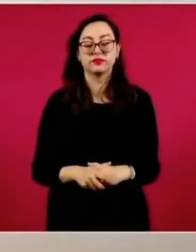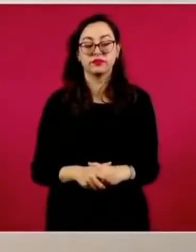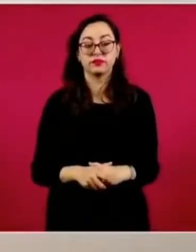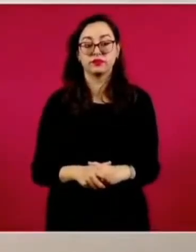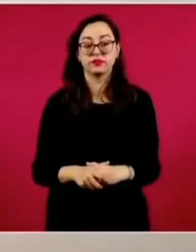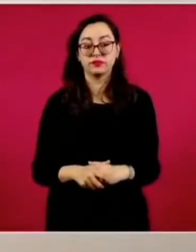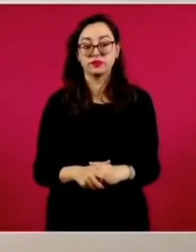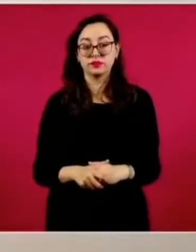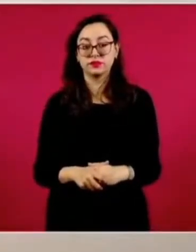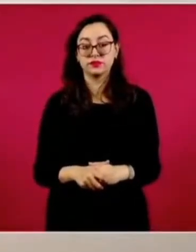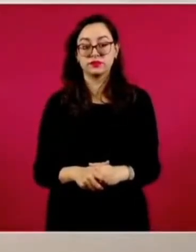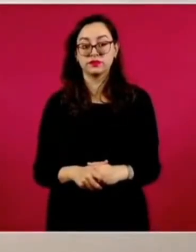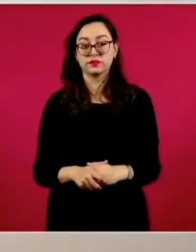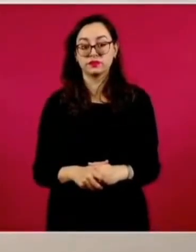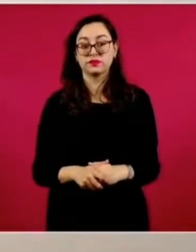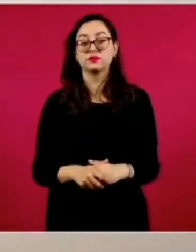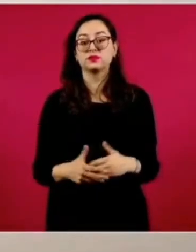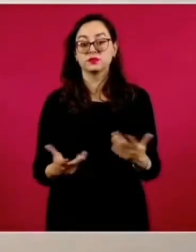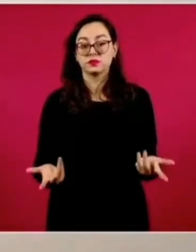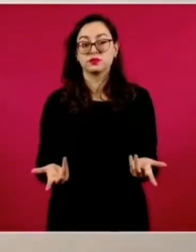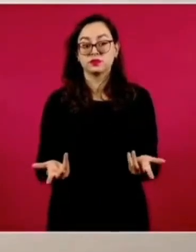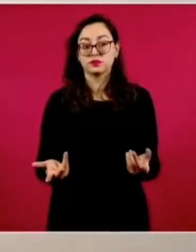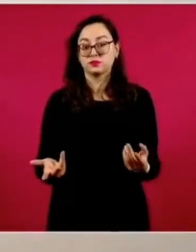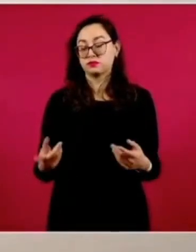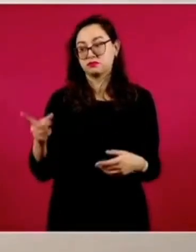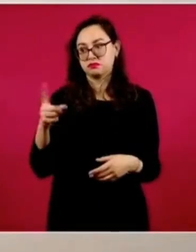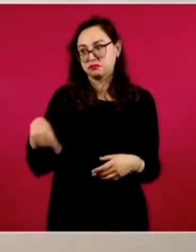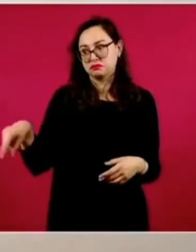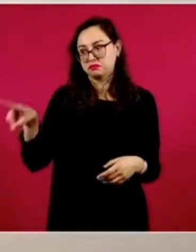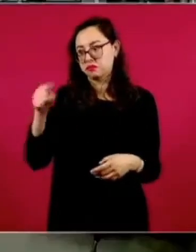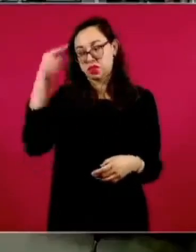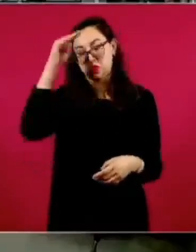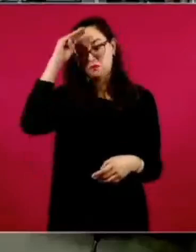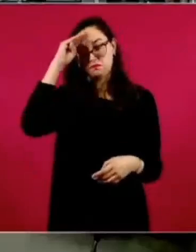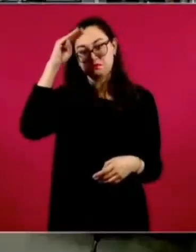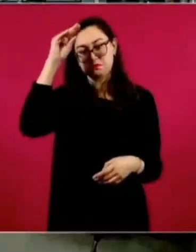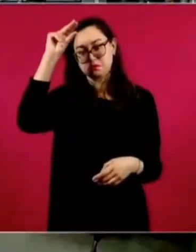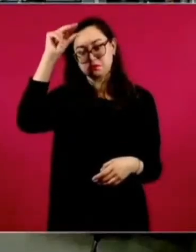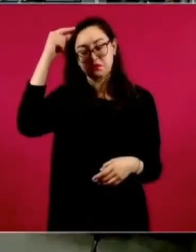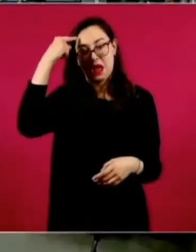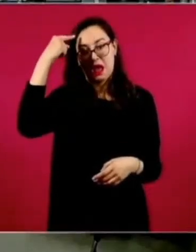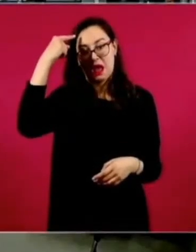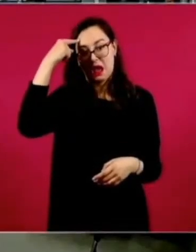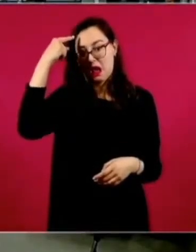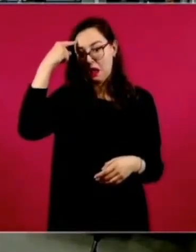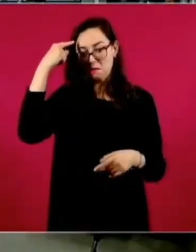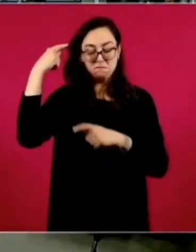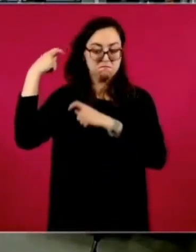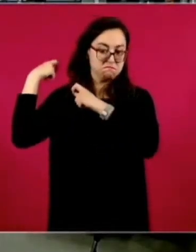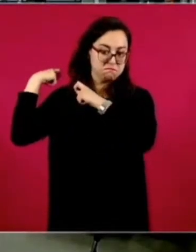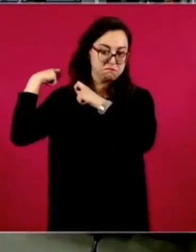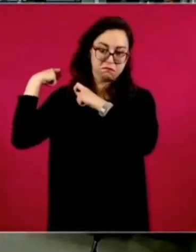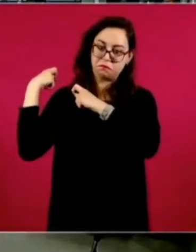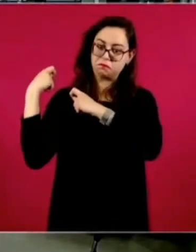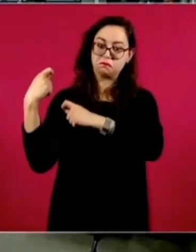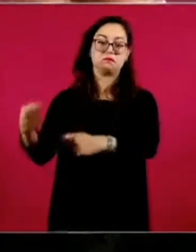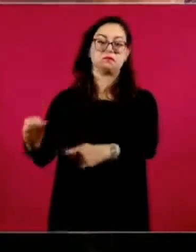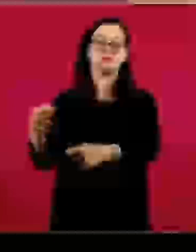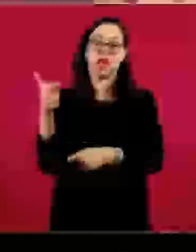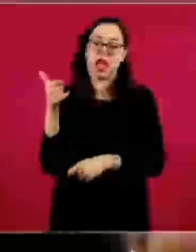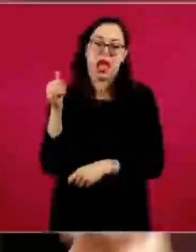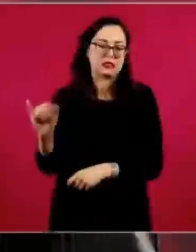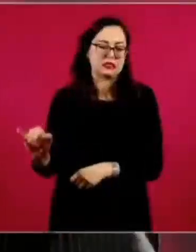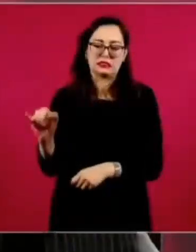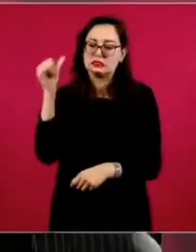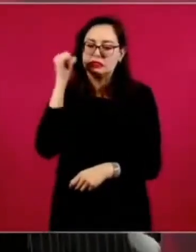Entonces es una corriente de pensamiento que ha existido por los siglos de los siglos. No es algo nuevo.